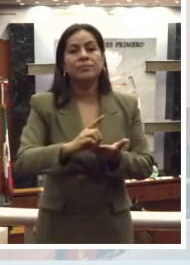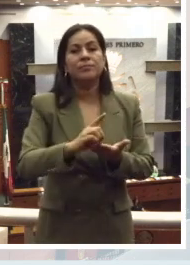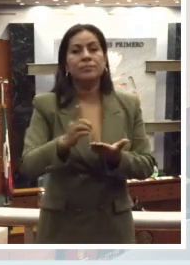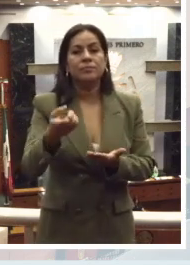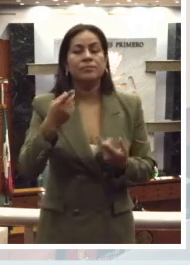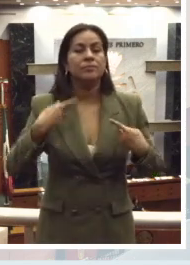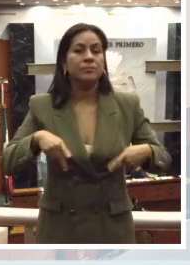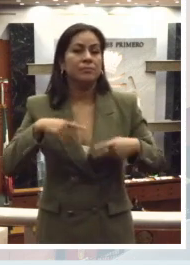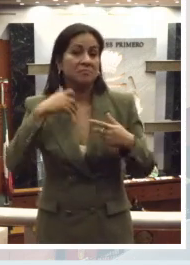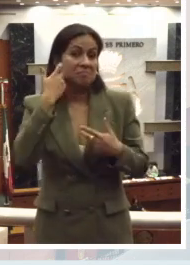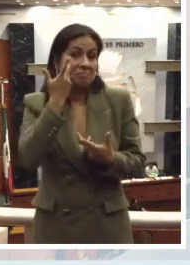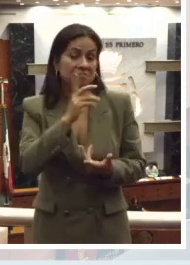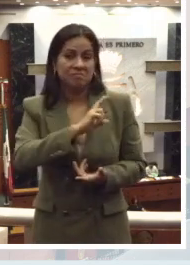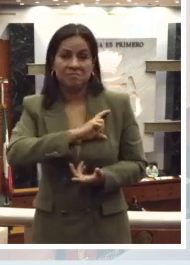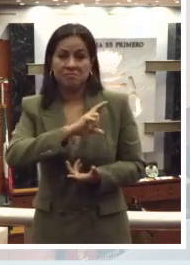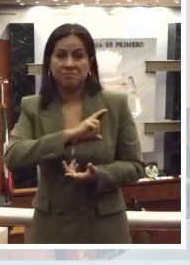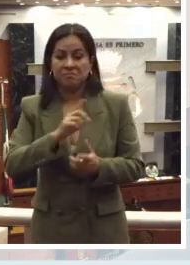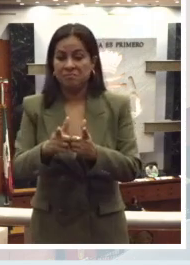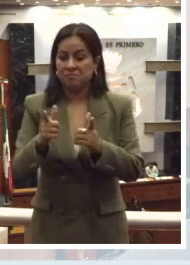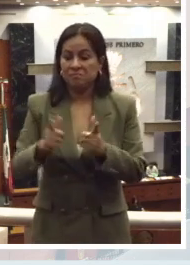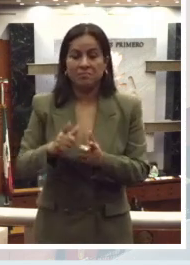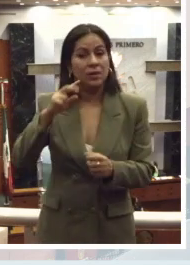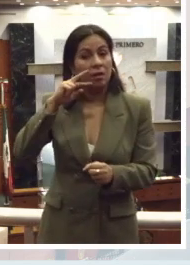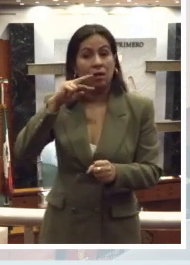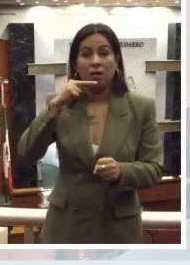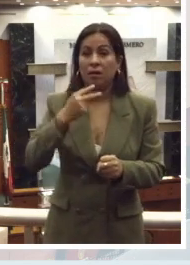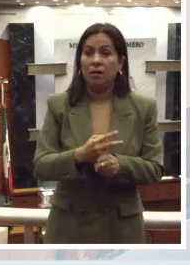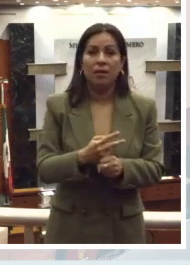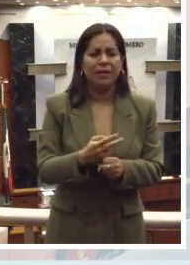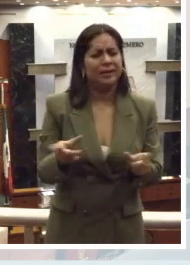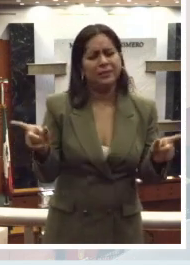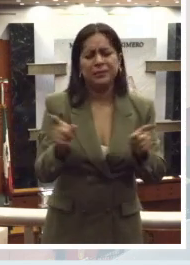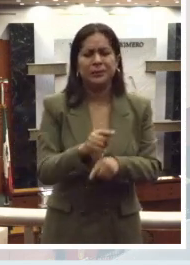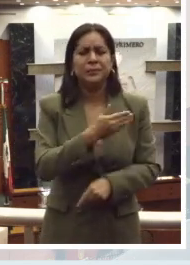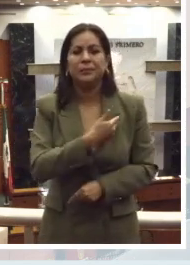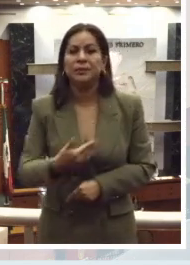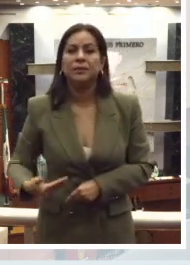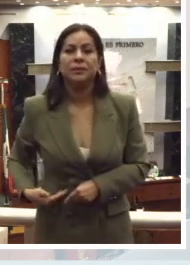arrendatarios de los sectores más vulnerables. Es cuanto, diputado presidente.